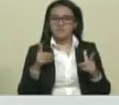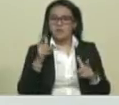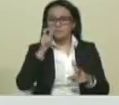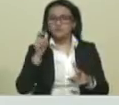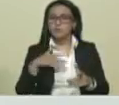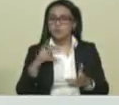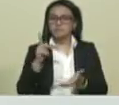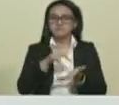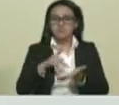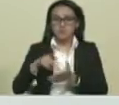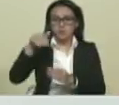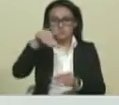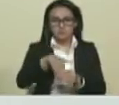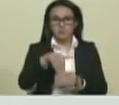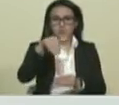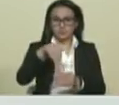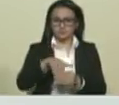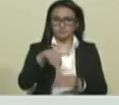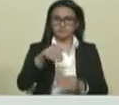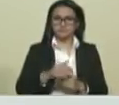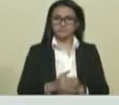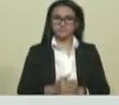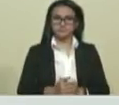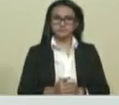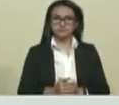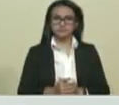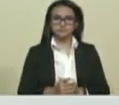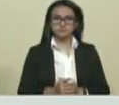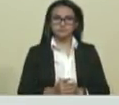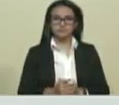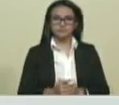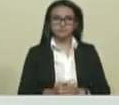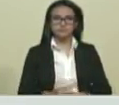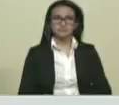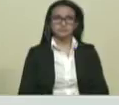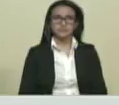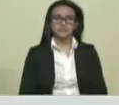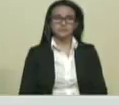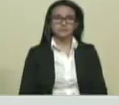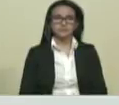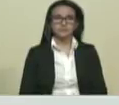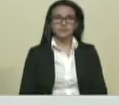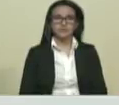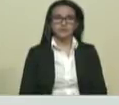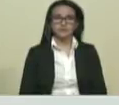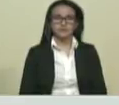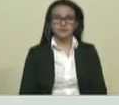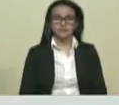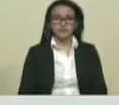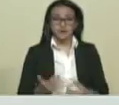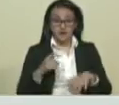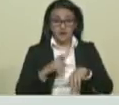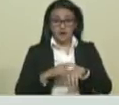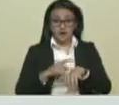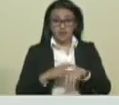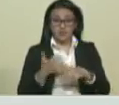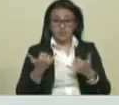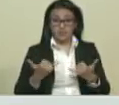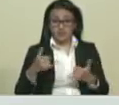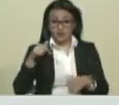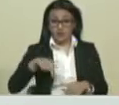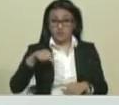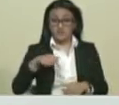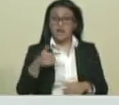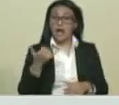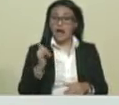y los venezolanos se expresen a lo largo del día. A esta hora podemos decir que tenemos